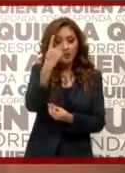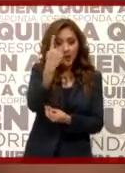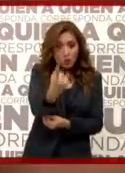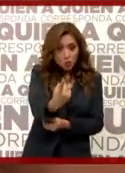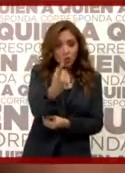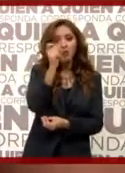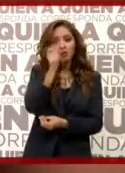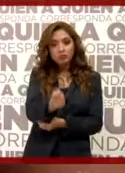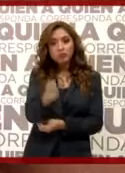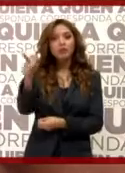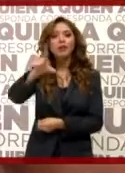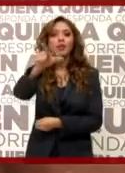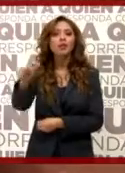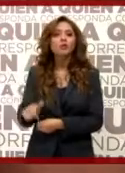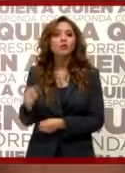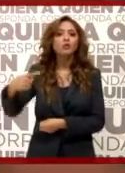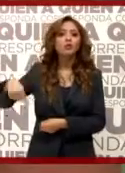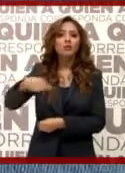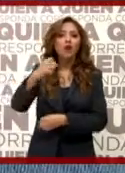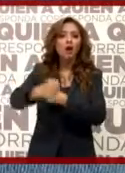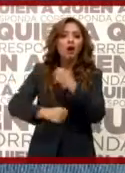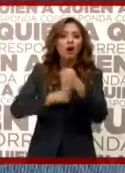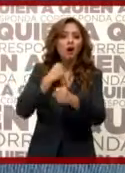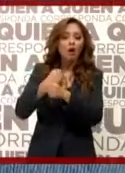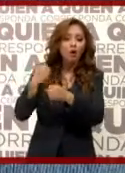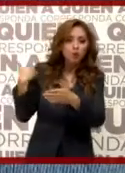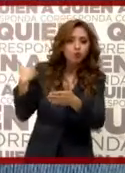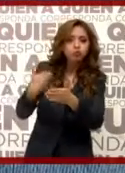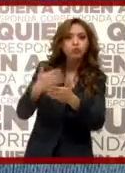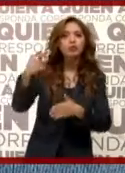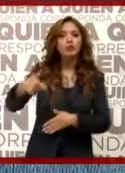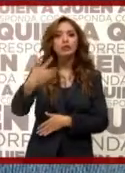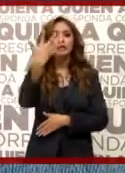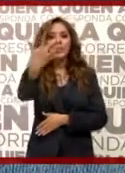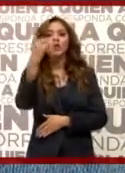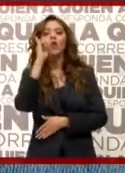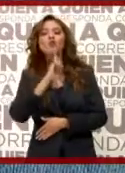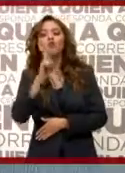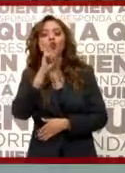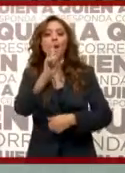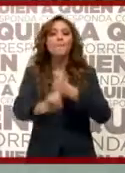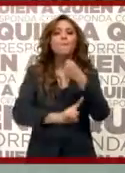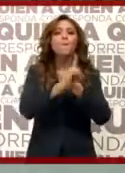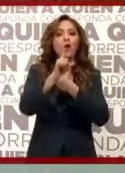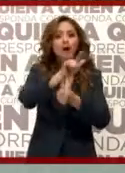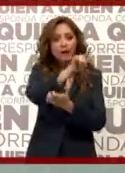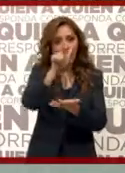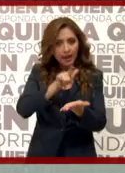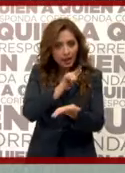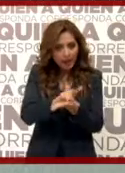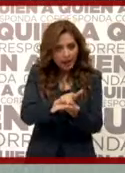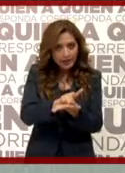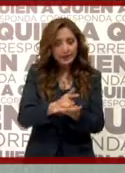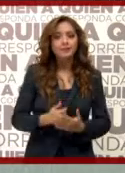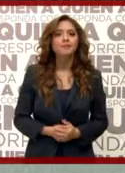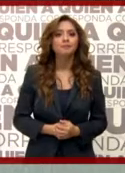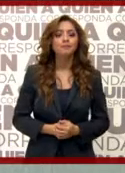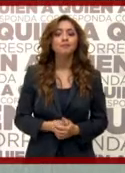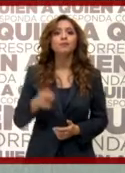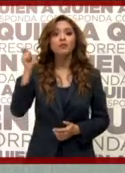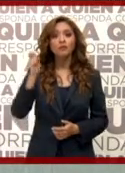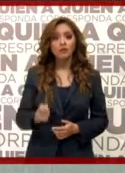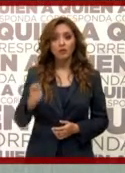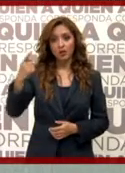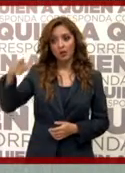las principales causas para que, años después, las 5 mujeres tuvieran problemas legales. En el 2012 llega una demanda en contra